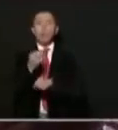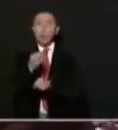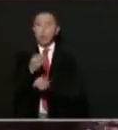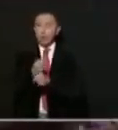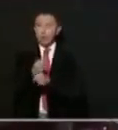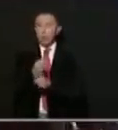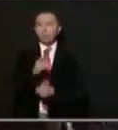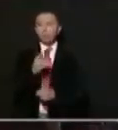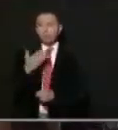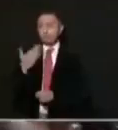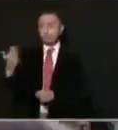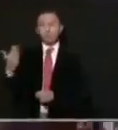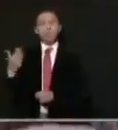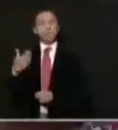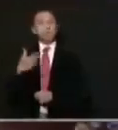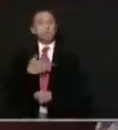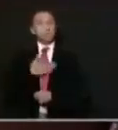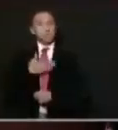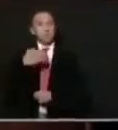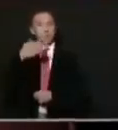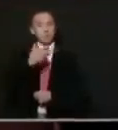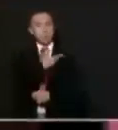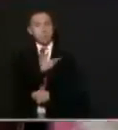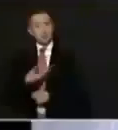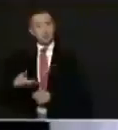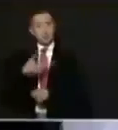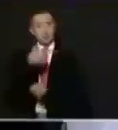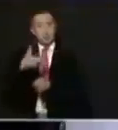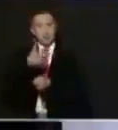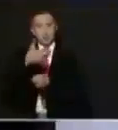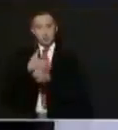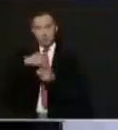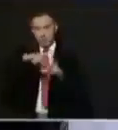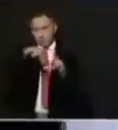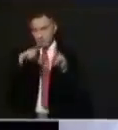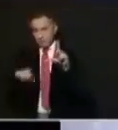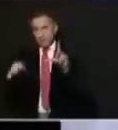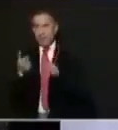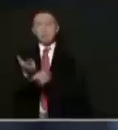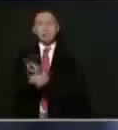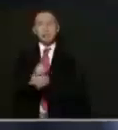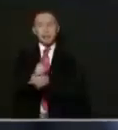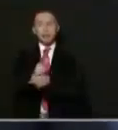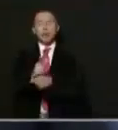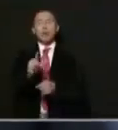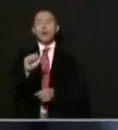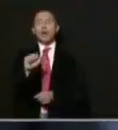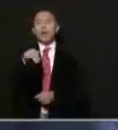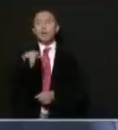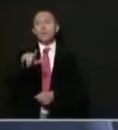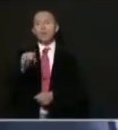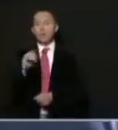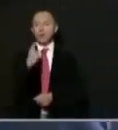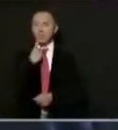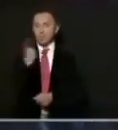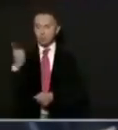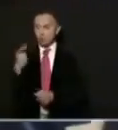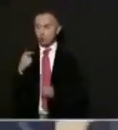a nuestro presidente de la República, licenciado Andrés Manuel López